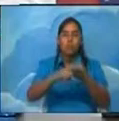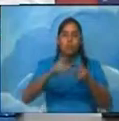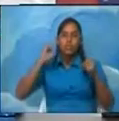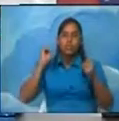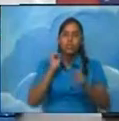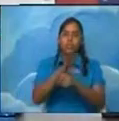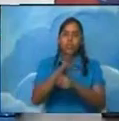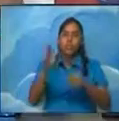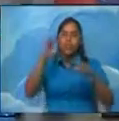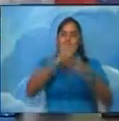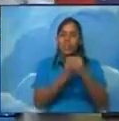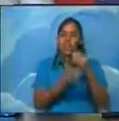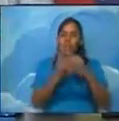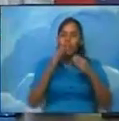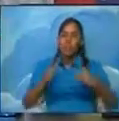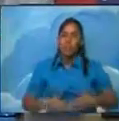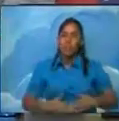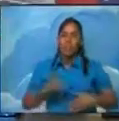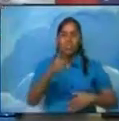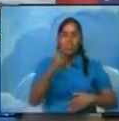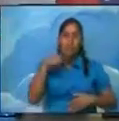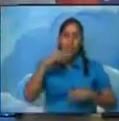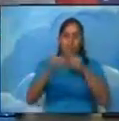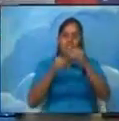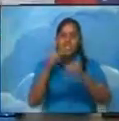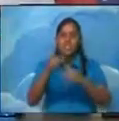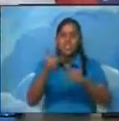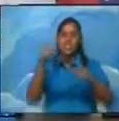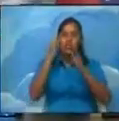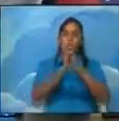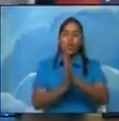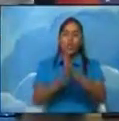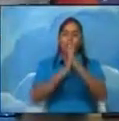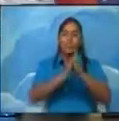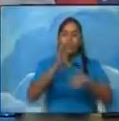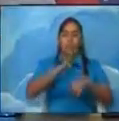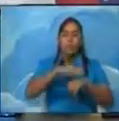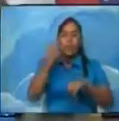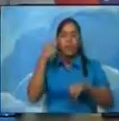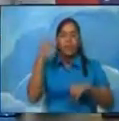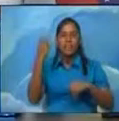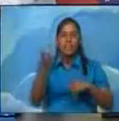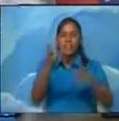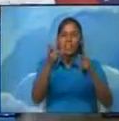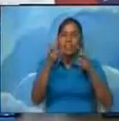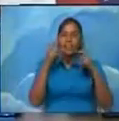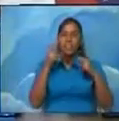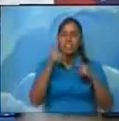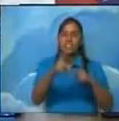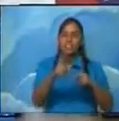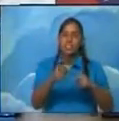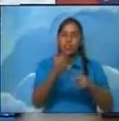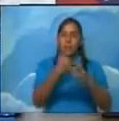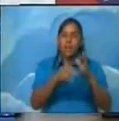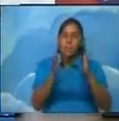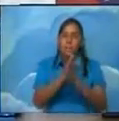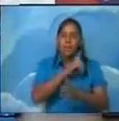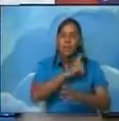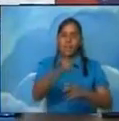Pónmele la mano aquí en el bajo vientre que le voy a hacer una oración poderosa para que reciba espíritu